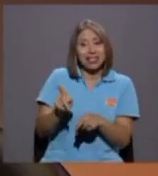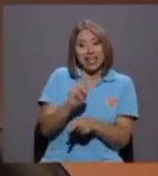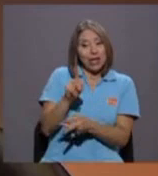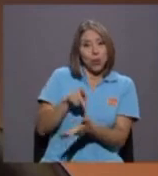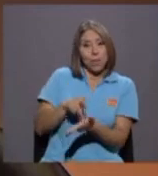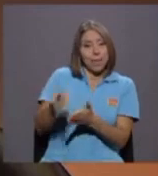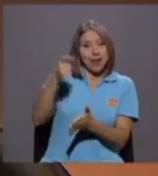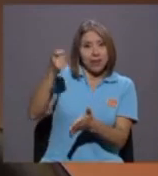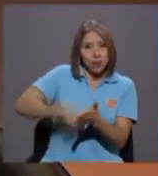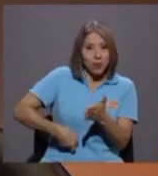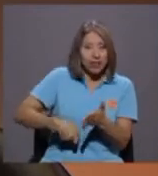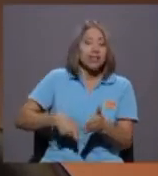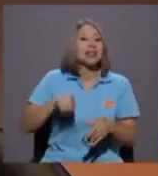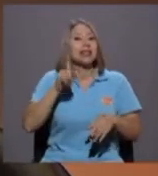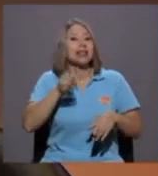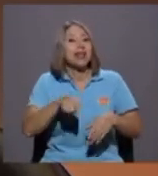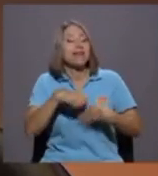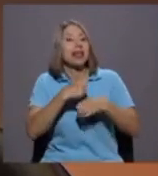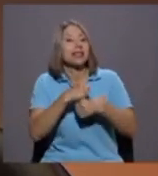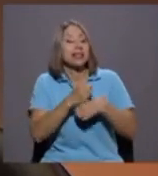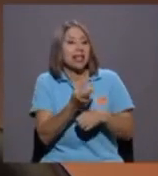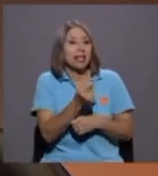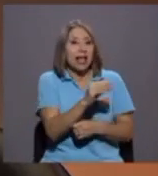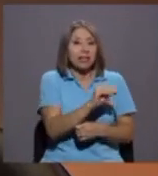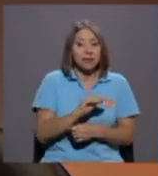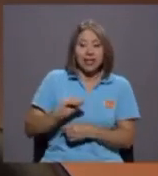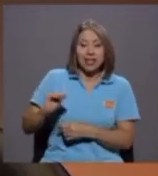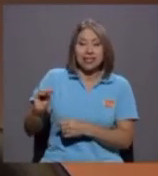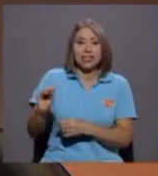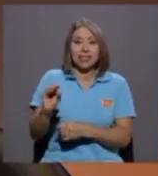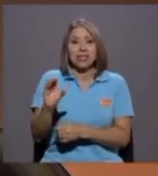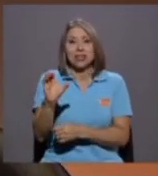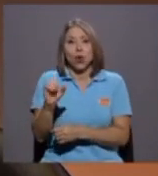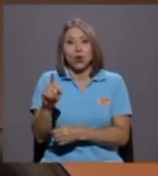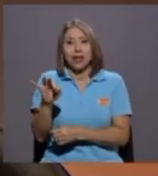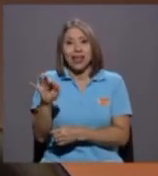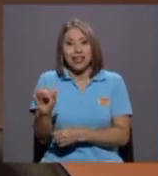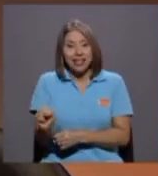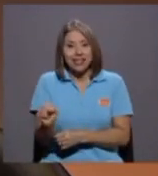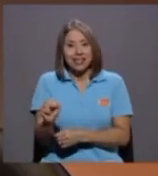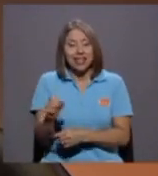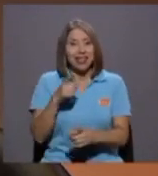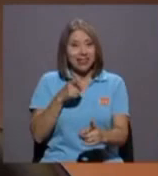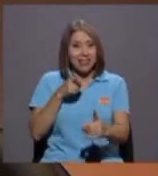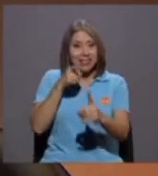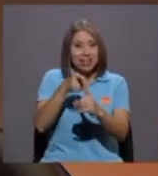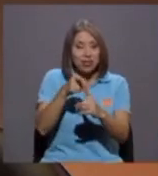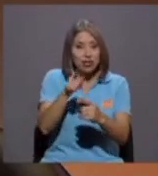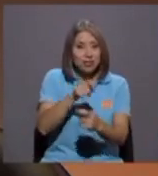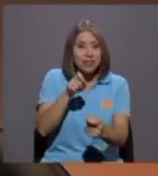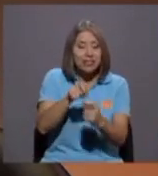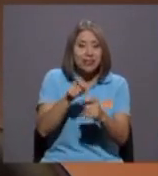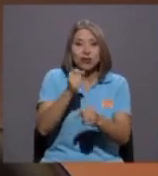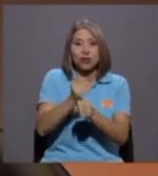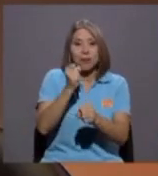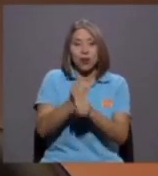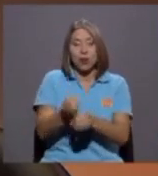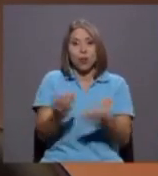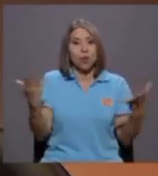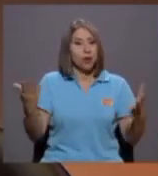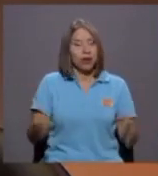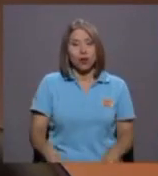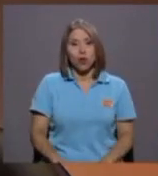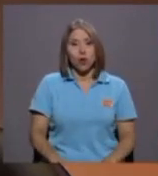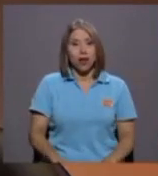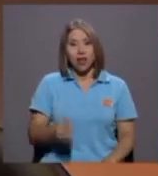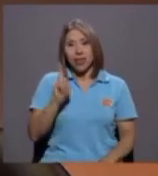las transferencias corrientes, el tema de los destinos específicos, el tema del empleo público, todos, y hay que